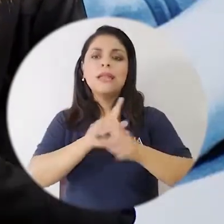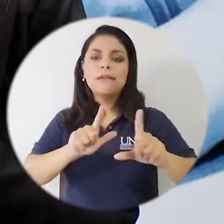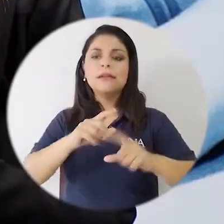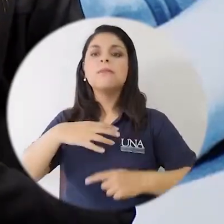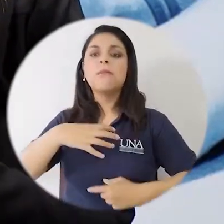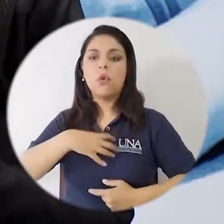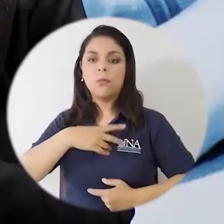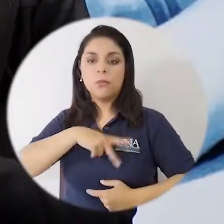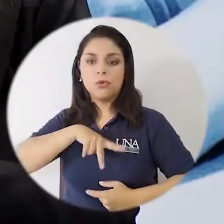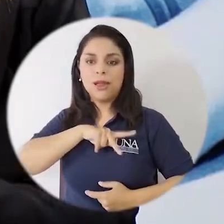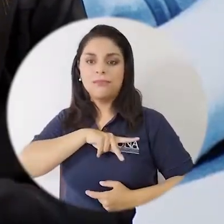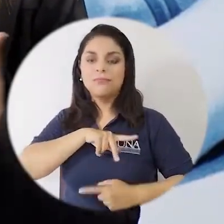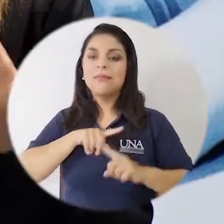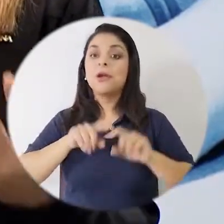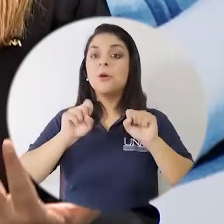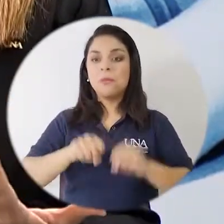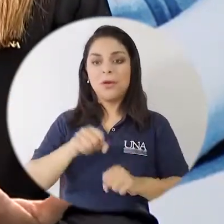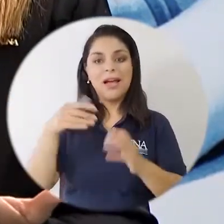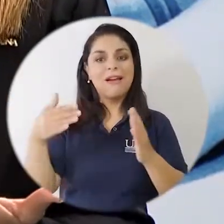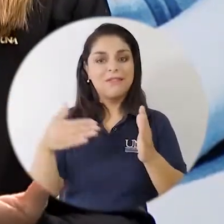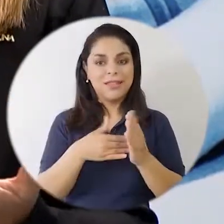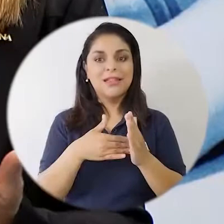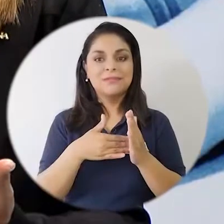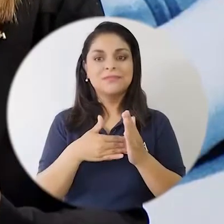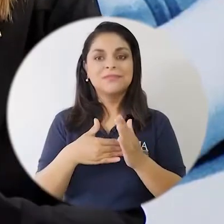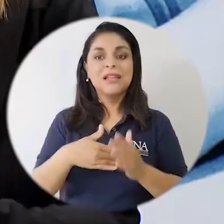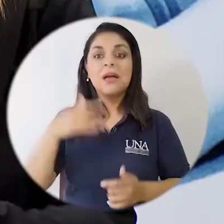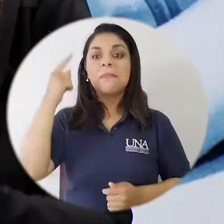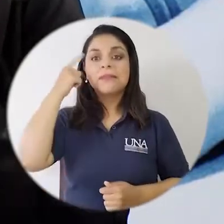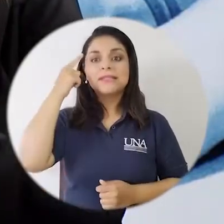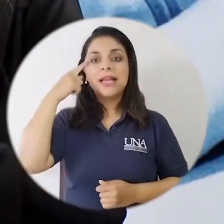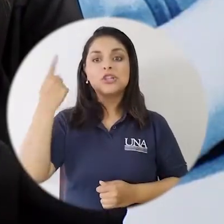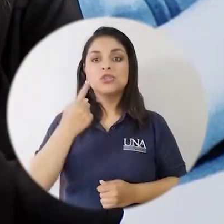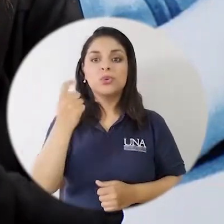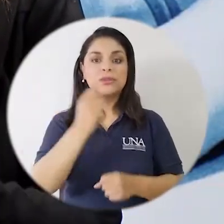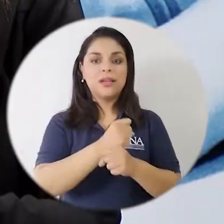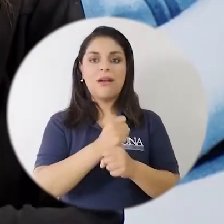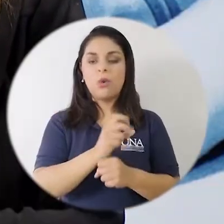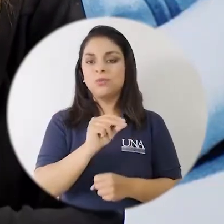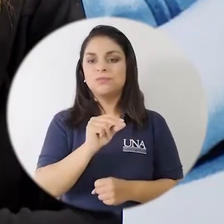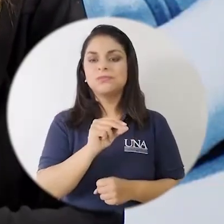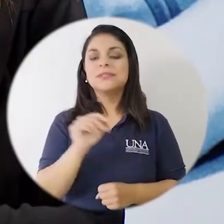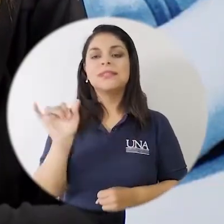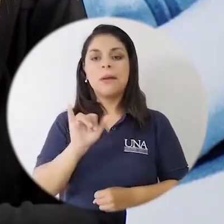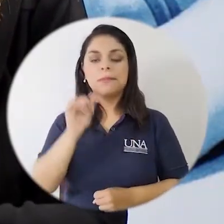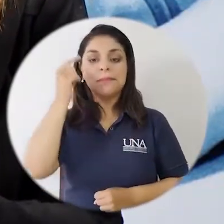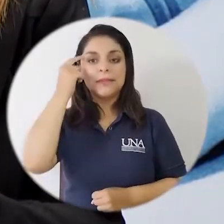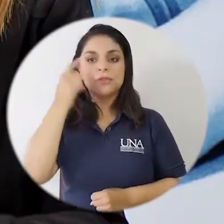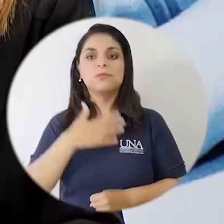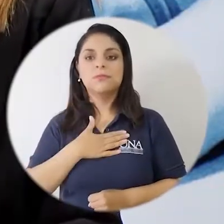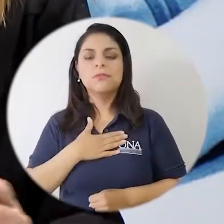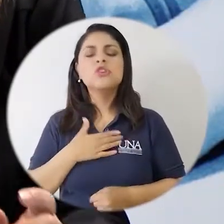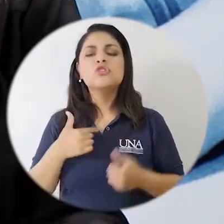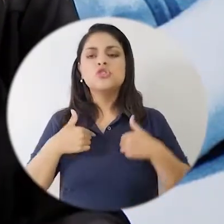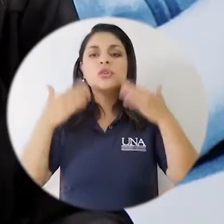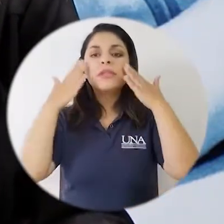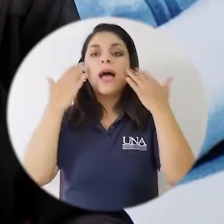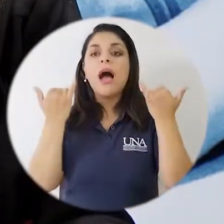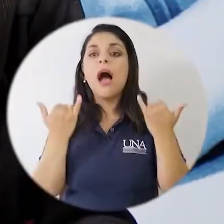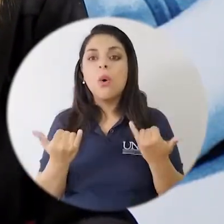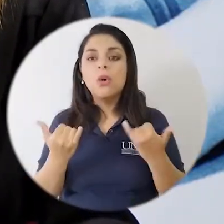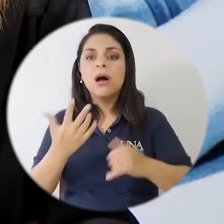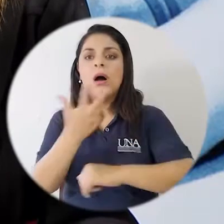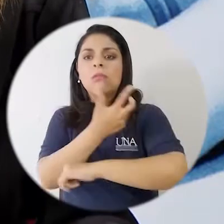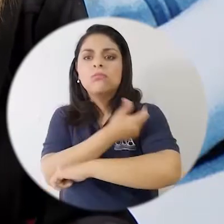qué hago yo en mi tiempo libre, pero sí puede afectar. Y ya no pensando solo en el trabajo, pensando en mí, tengo que cuidar. Es cierto que ahora se está dando mucha